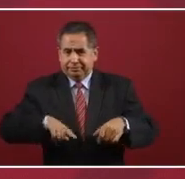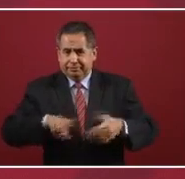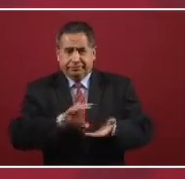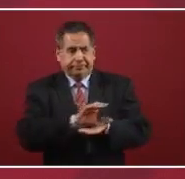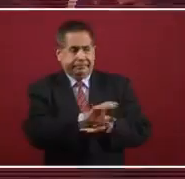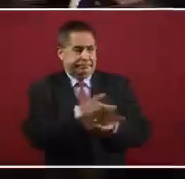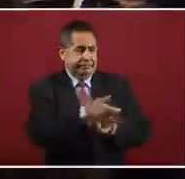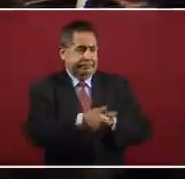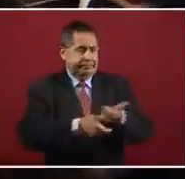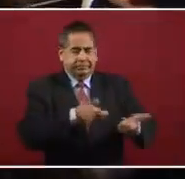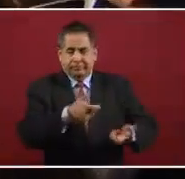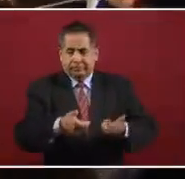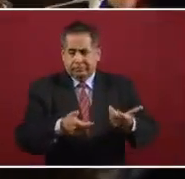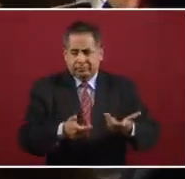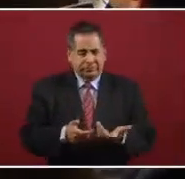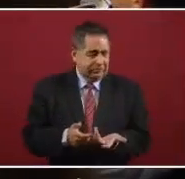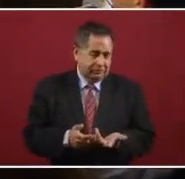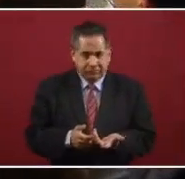la